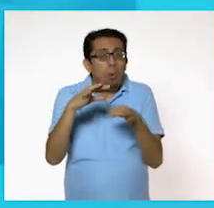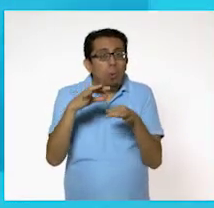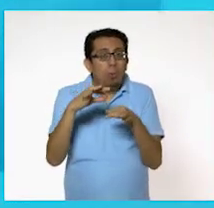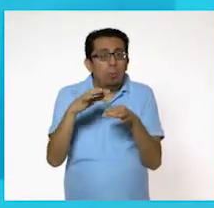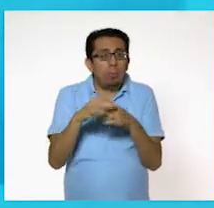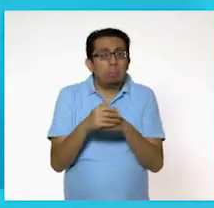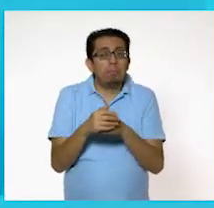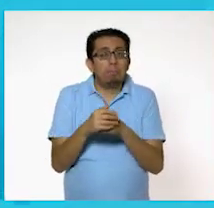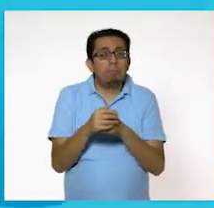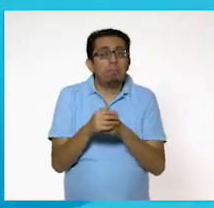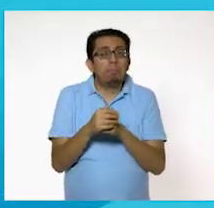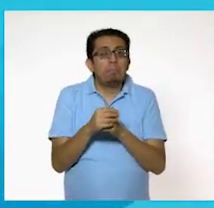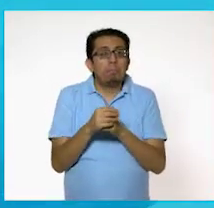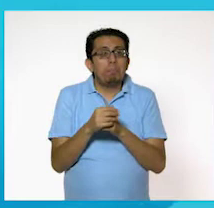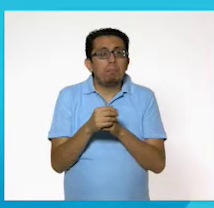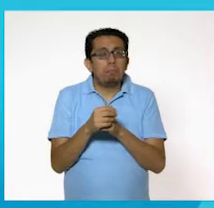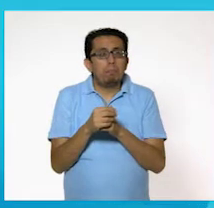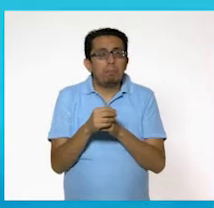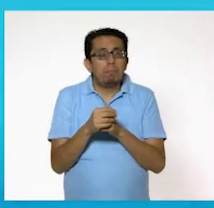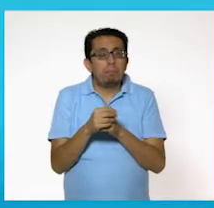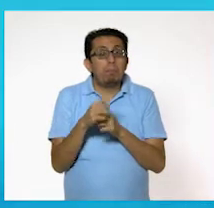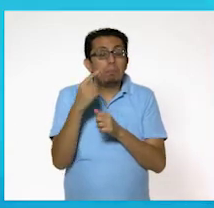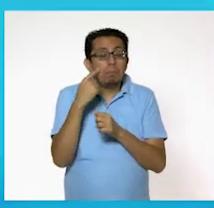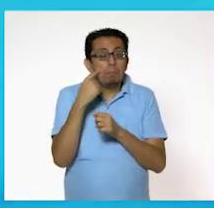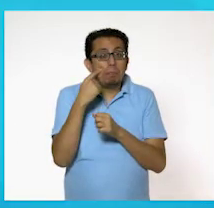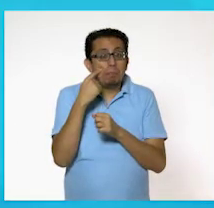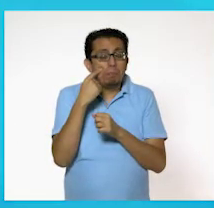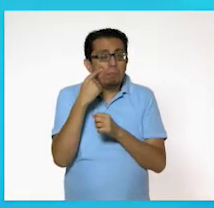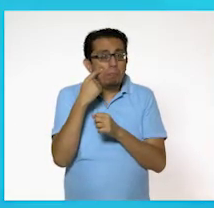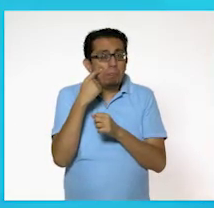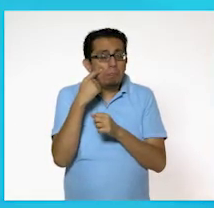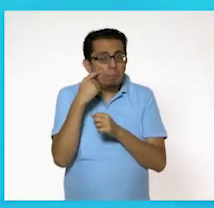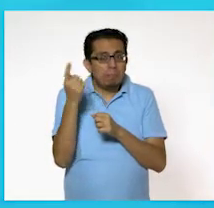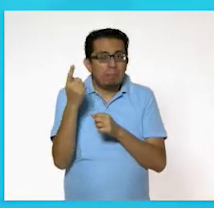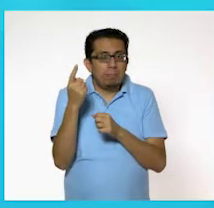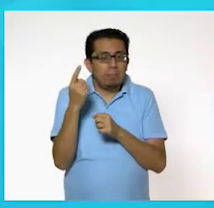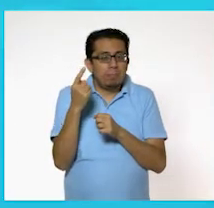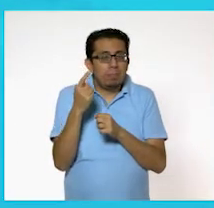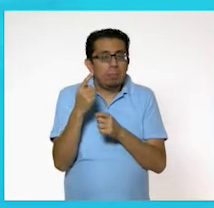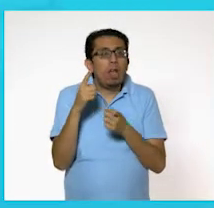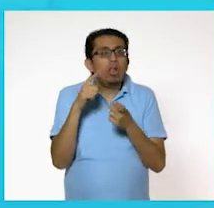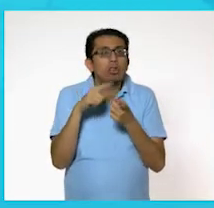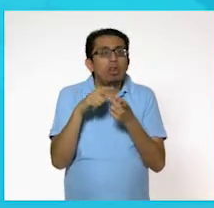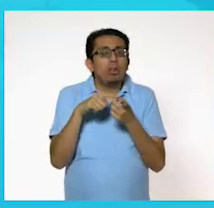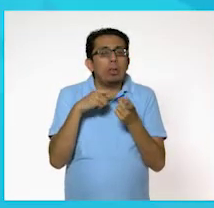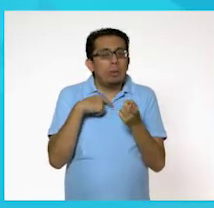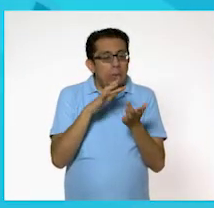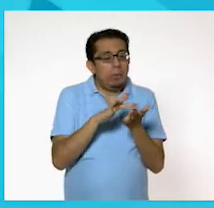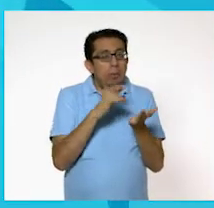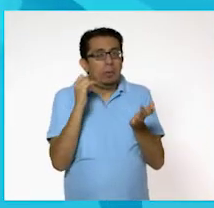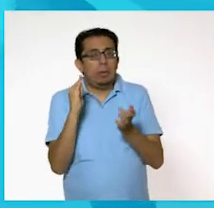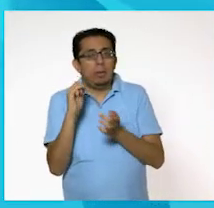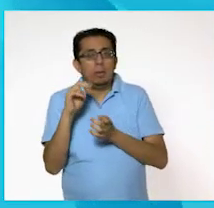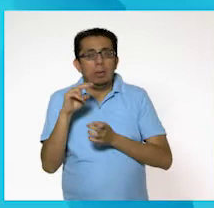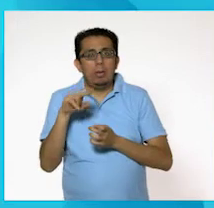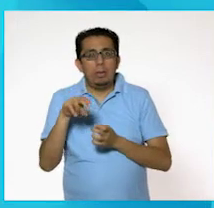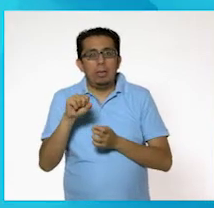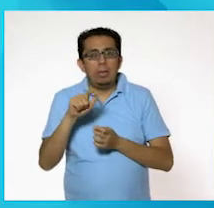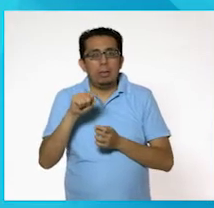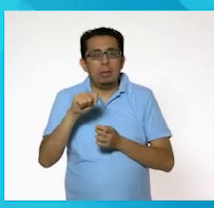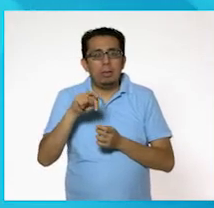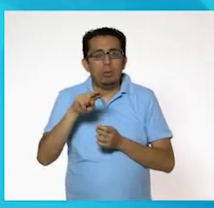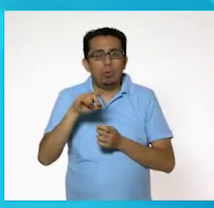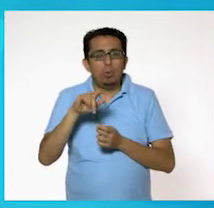41? Y va a aparecer en pantalla de dónde yo tomé el instructivo para hacer mi